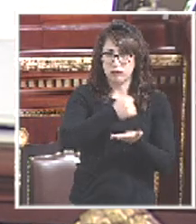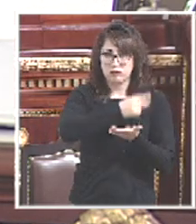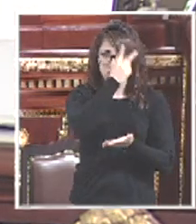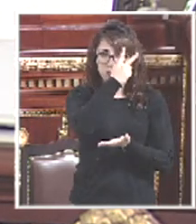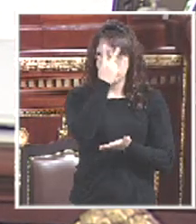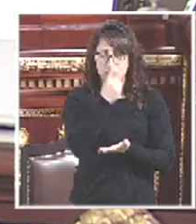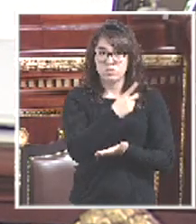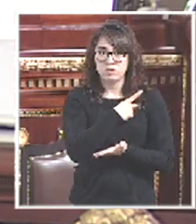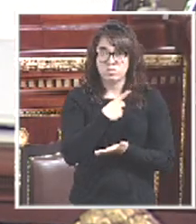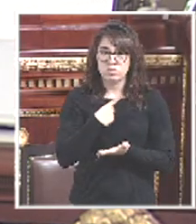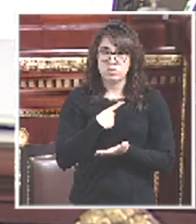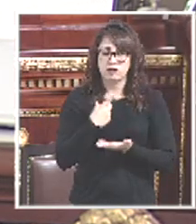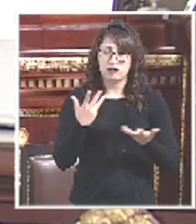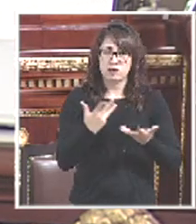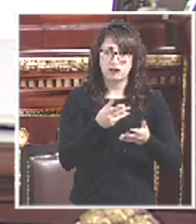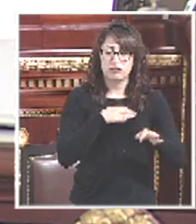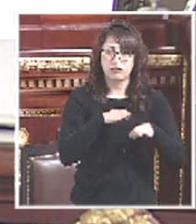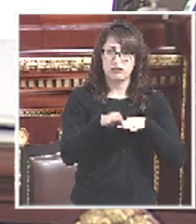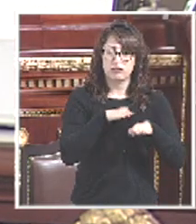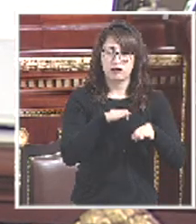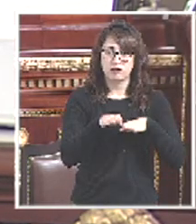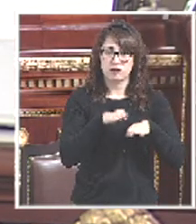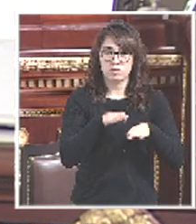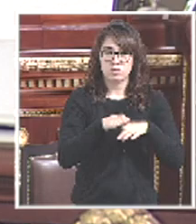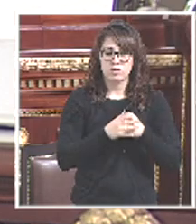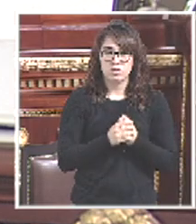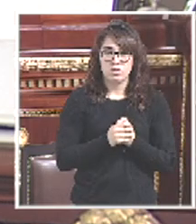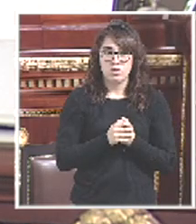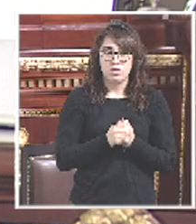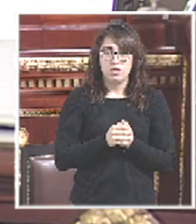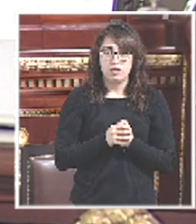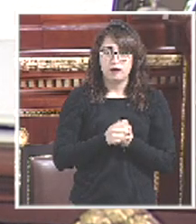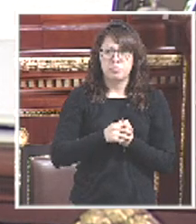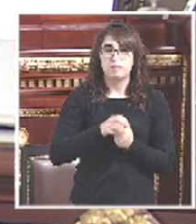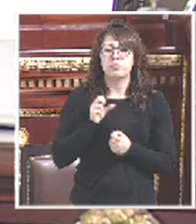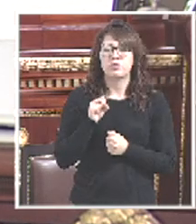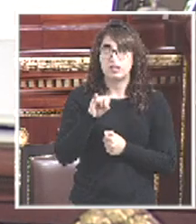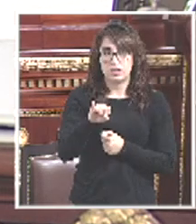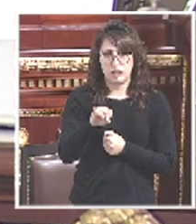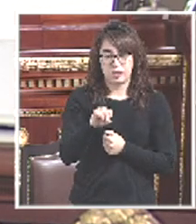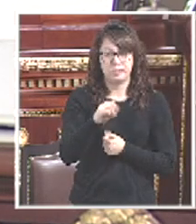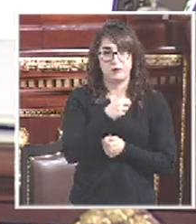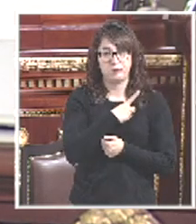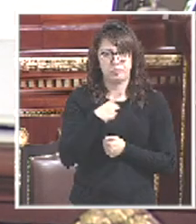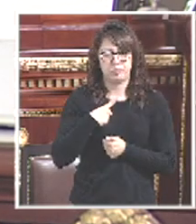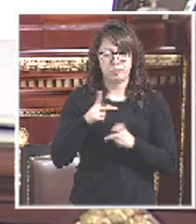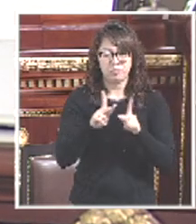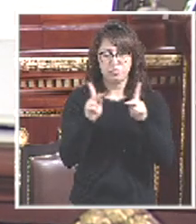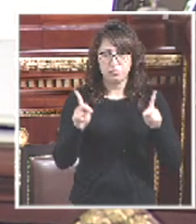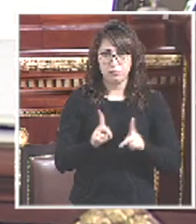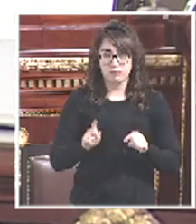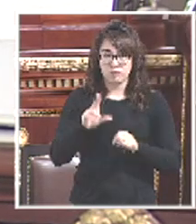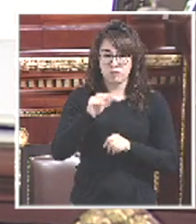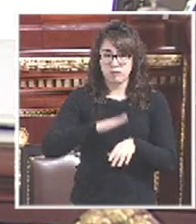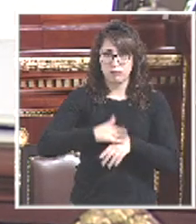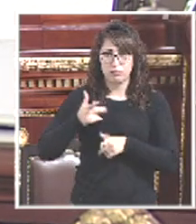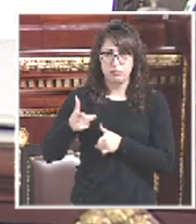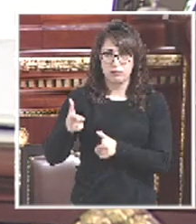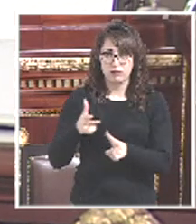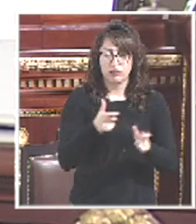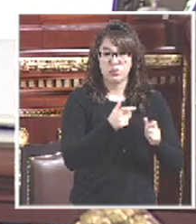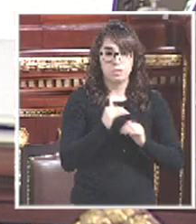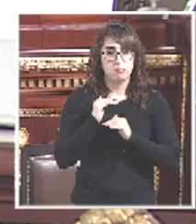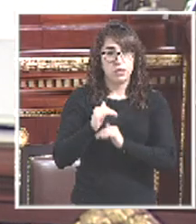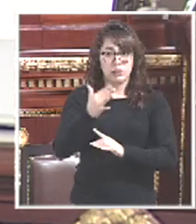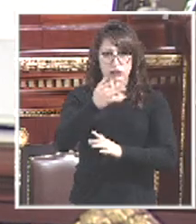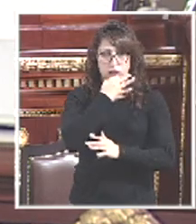reactivar la acción institucional Sí al desarme, sí a la paz, alto al fuego, se concede el uso de la tribuna